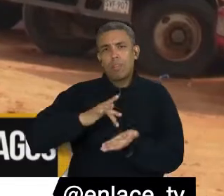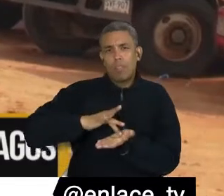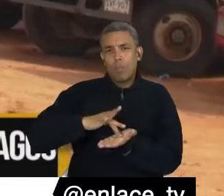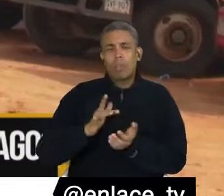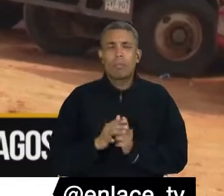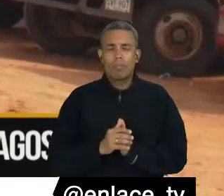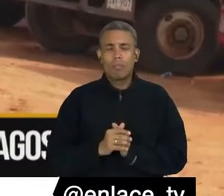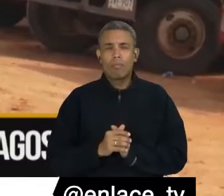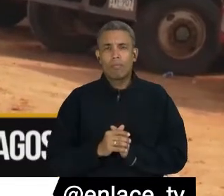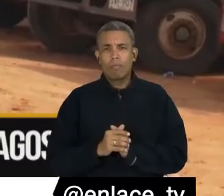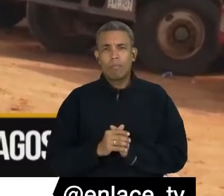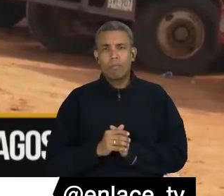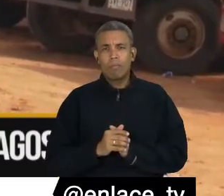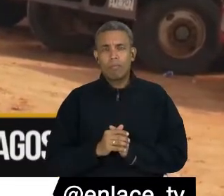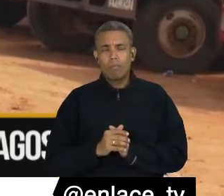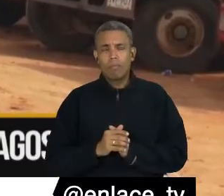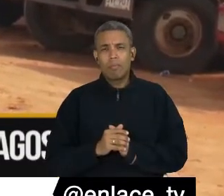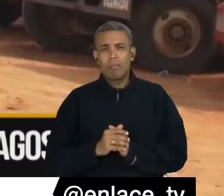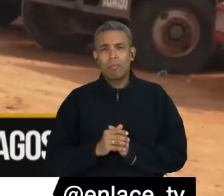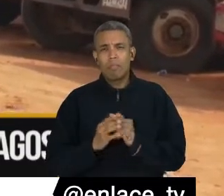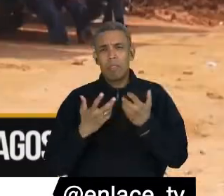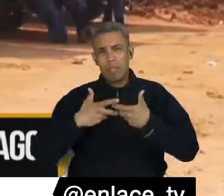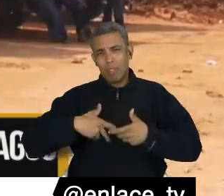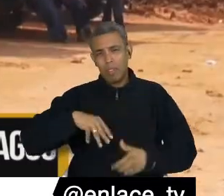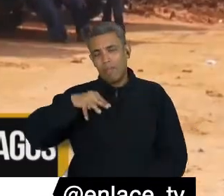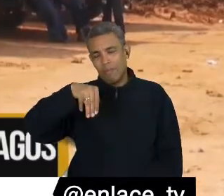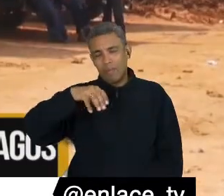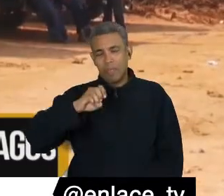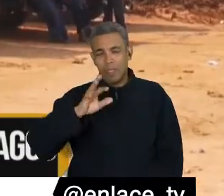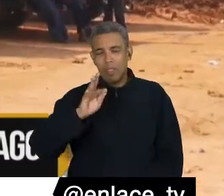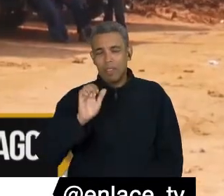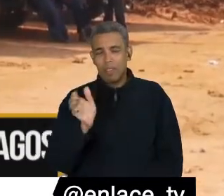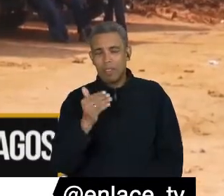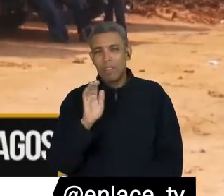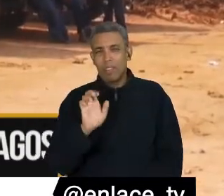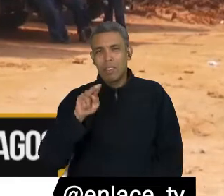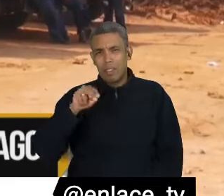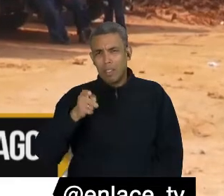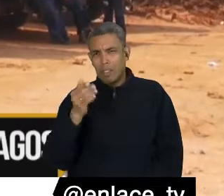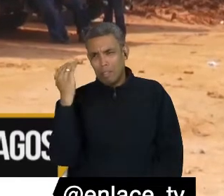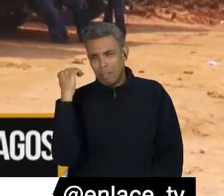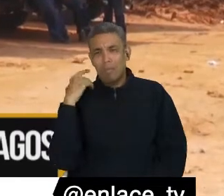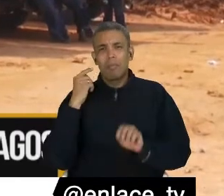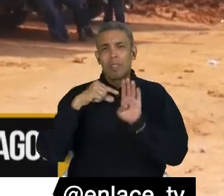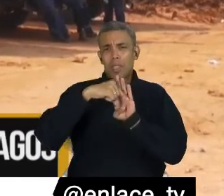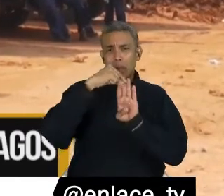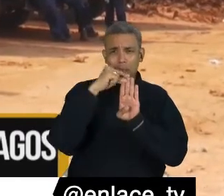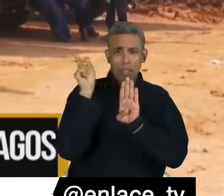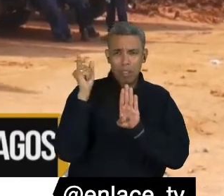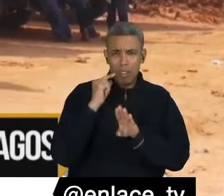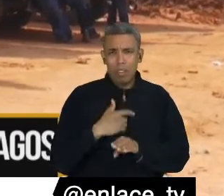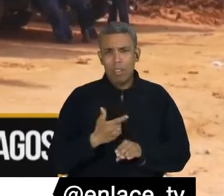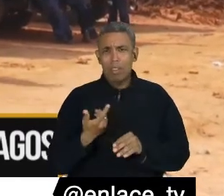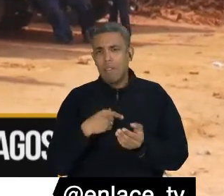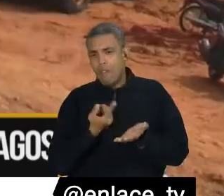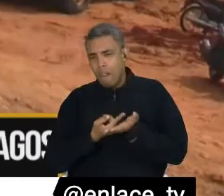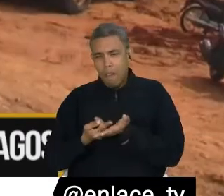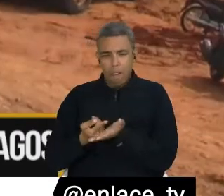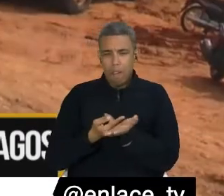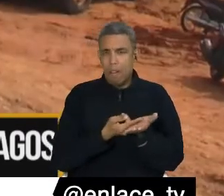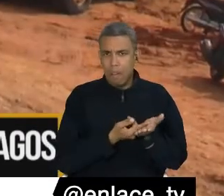Engie, responsables de los trabajos del intercambiador vial de la Virgen, luego de reunión sostenida en la Cámara de Comercio para demandar el pago de sus servicios, llegaron